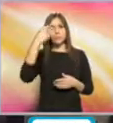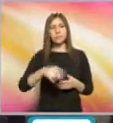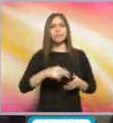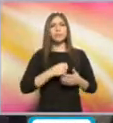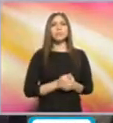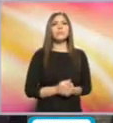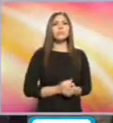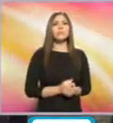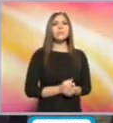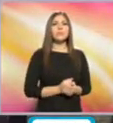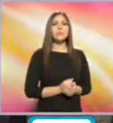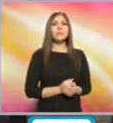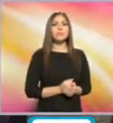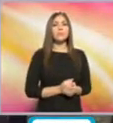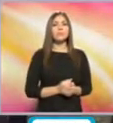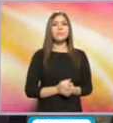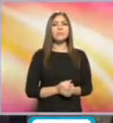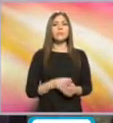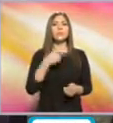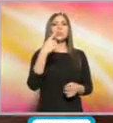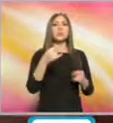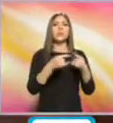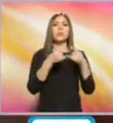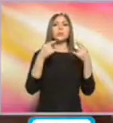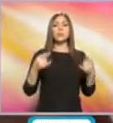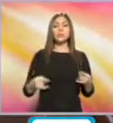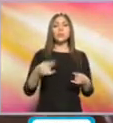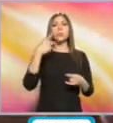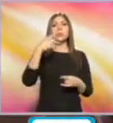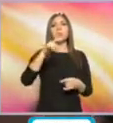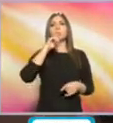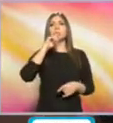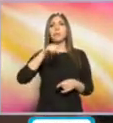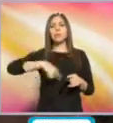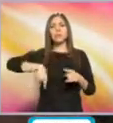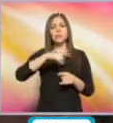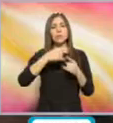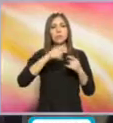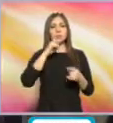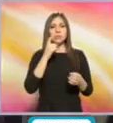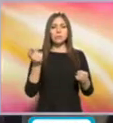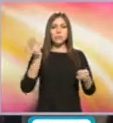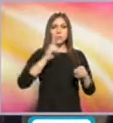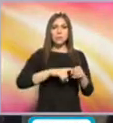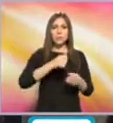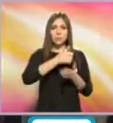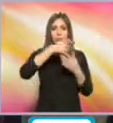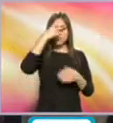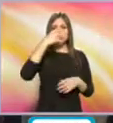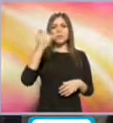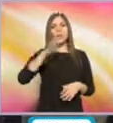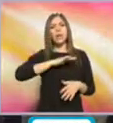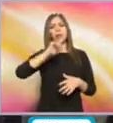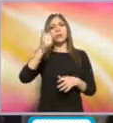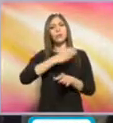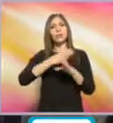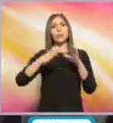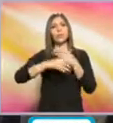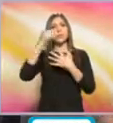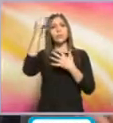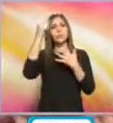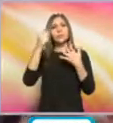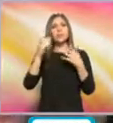que la historia, la Ciudad de México sea parte de la historia. Perfecto. Y bueno, hay algunos requisitos ya un poco